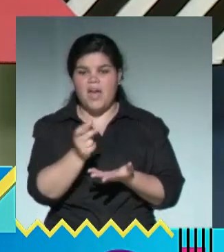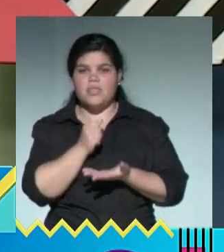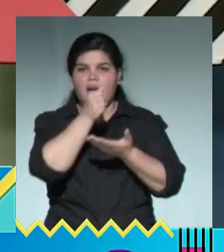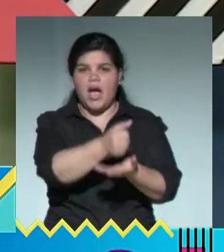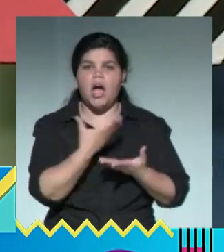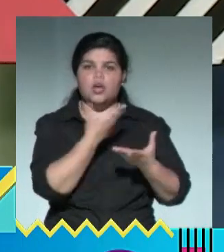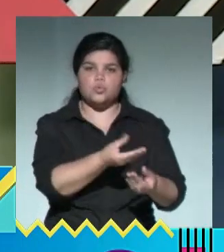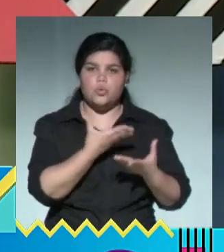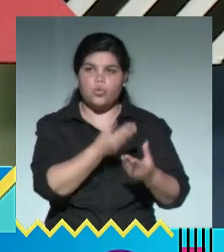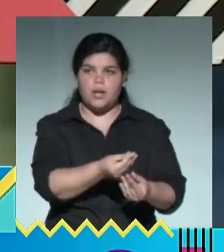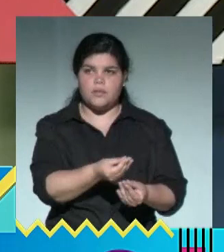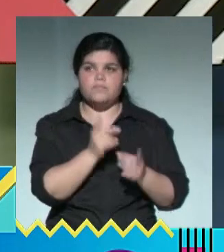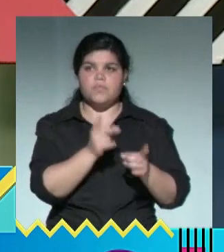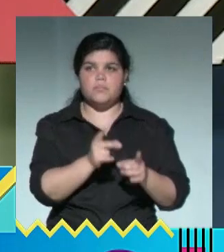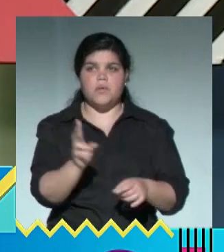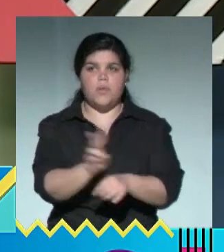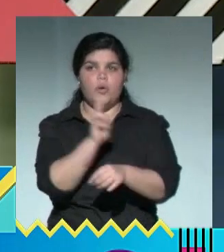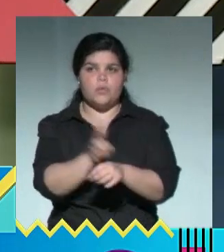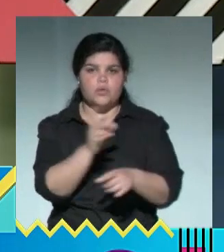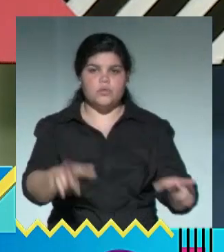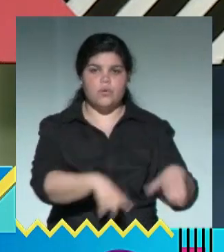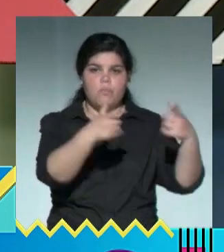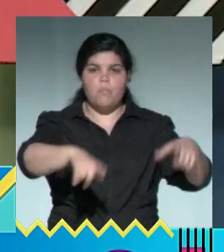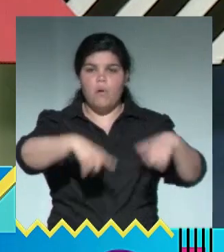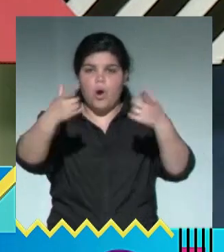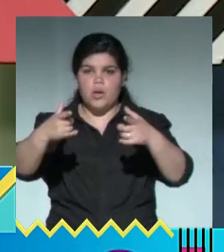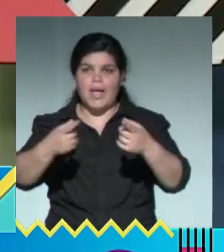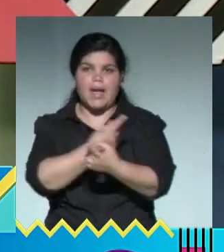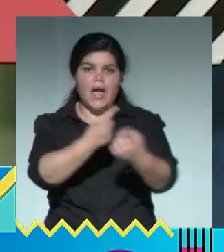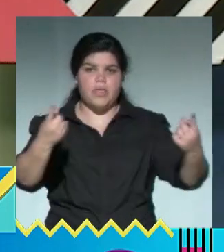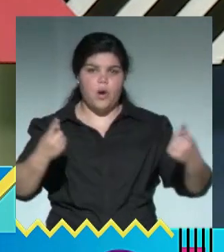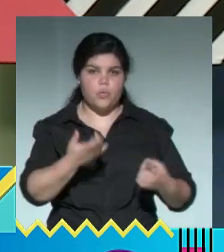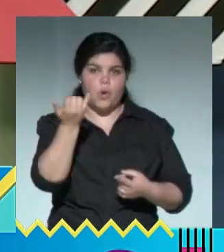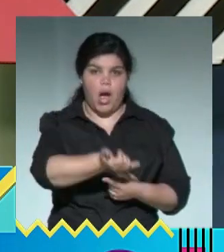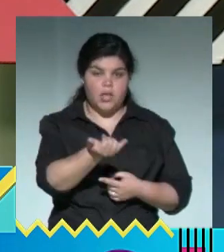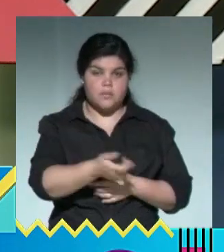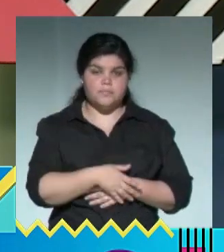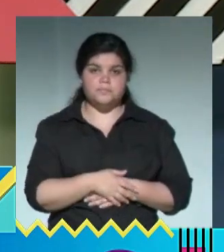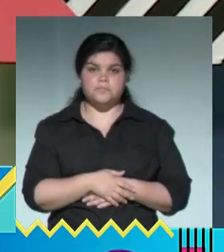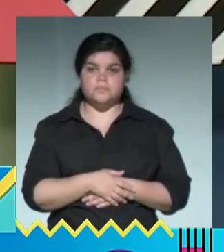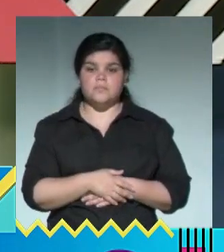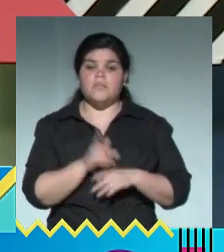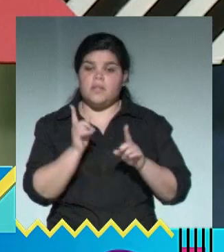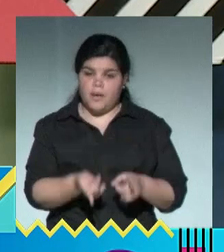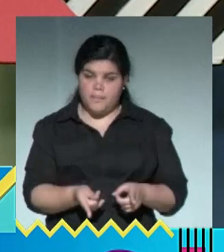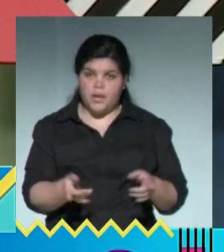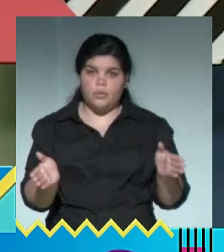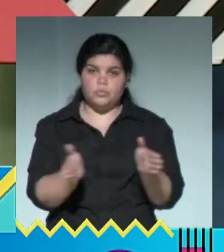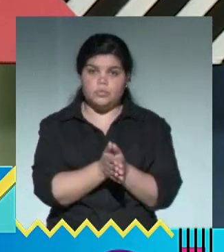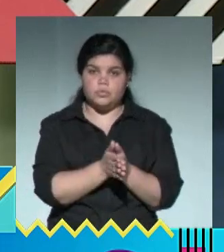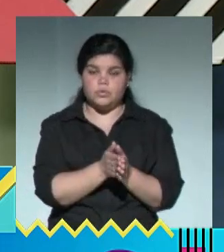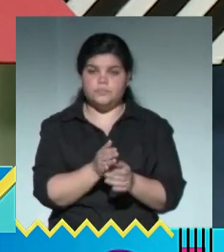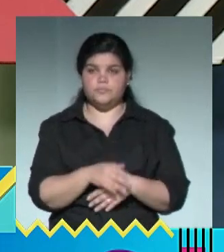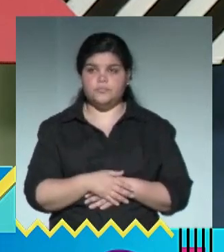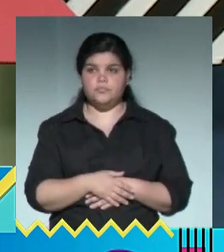colaboración. En realidad es un fondo de ayuda y de protección al bosque nativo que tiene cada productor en su campo. Y después, junto con eso, lo que va también a venir, que es lo que